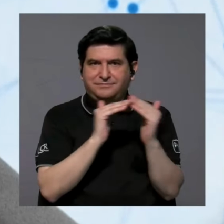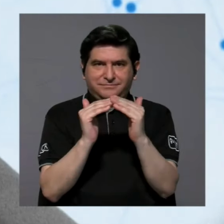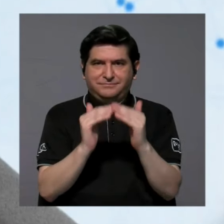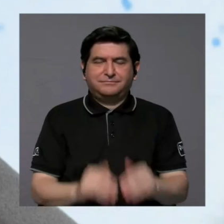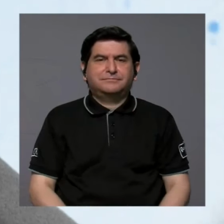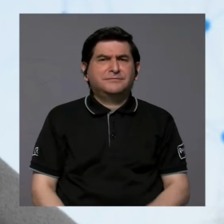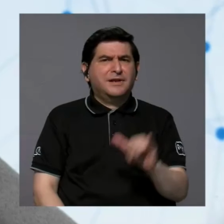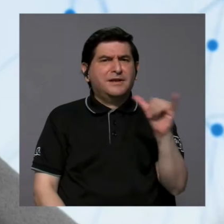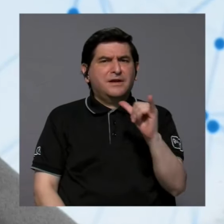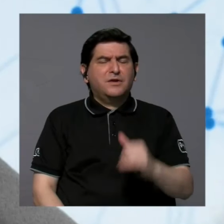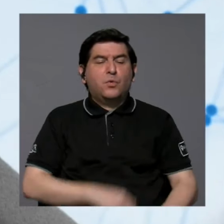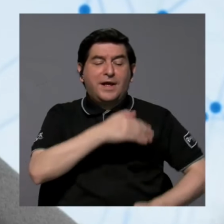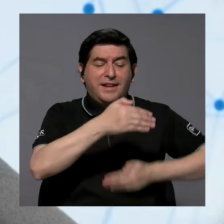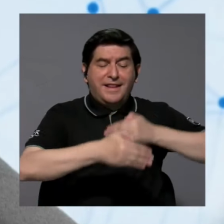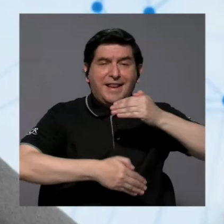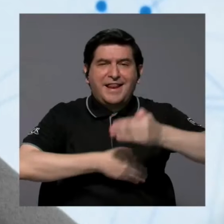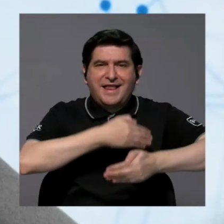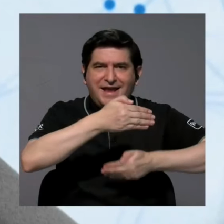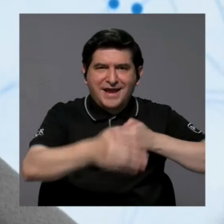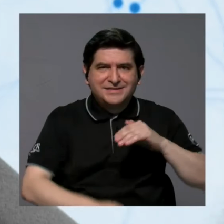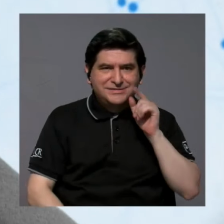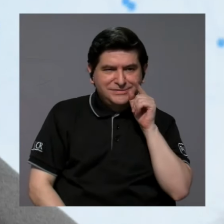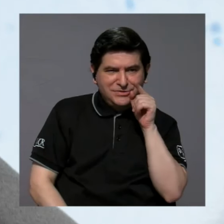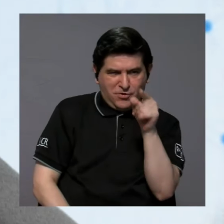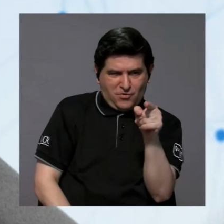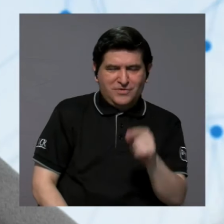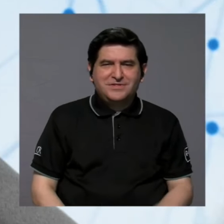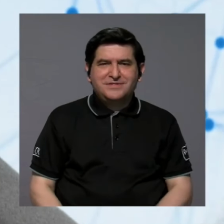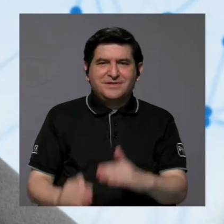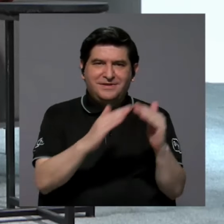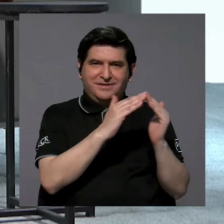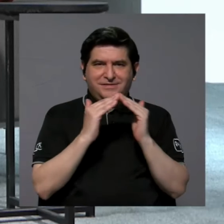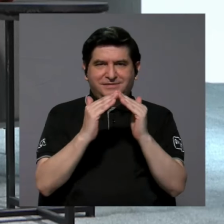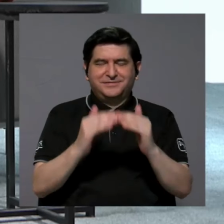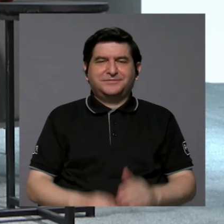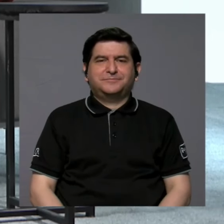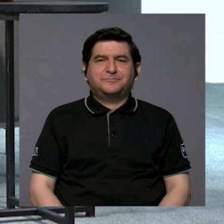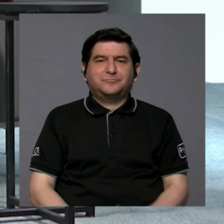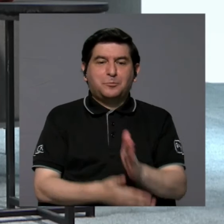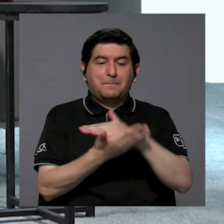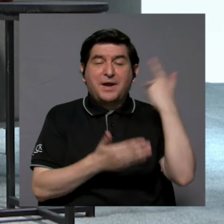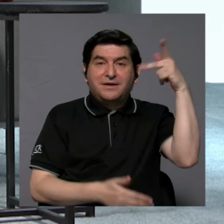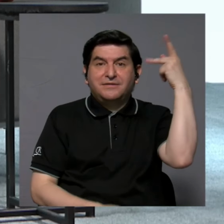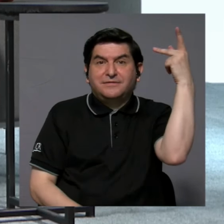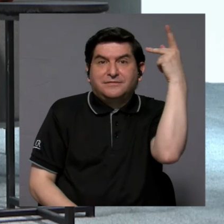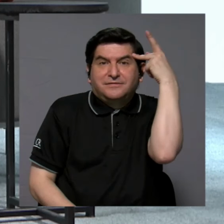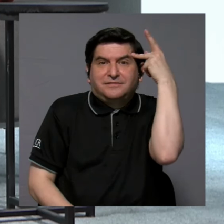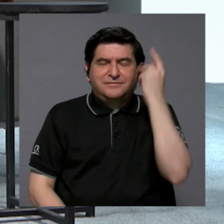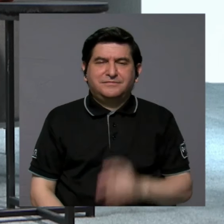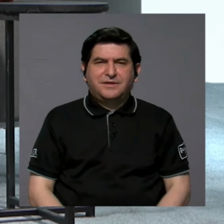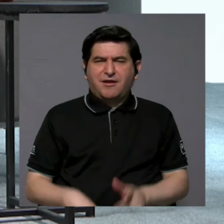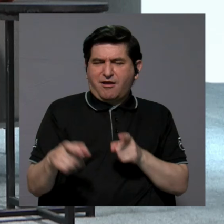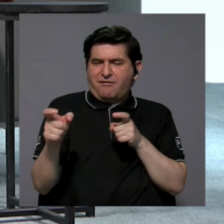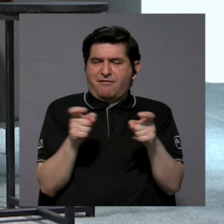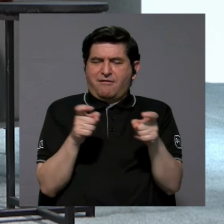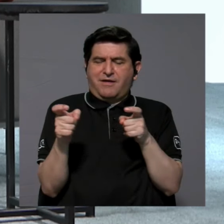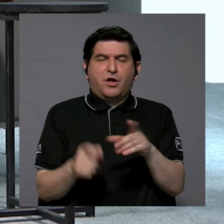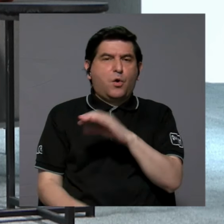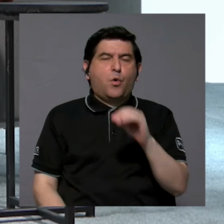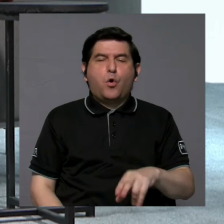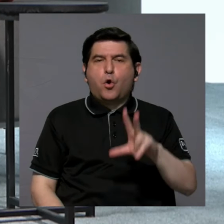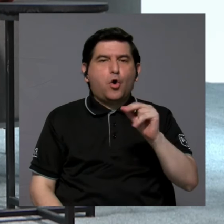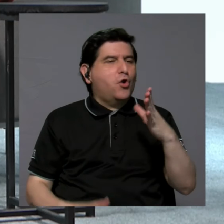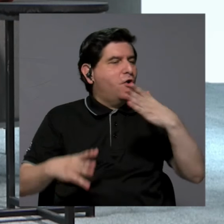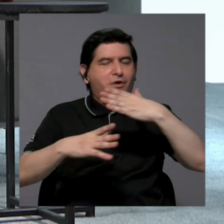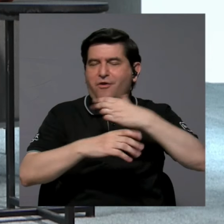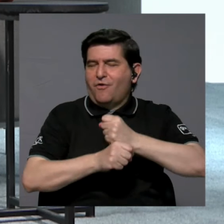y también la gestión de esas ciudades. La parte política, lo que se administra o lo que se deja